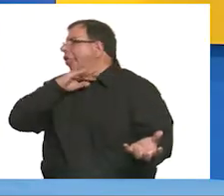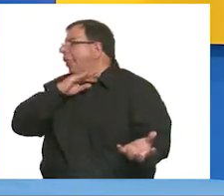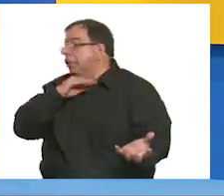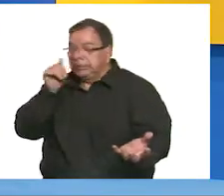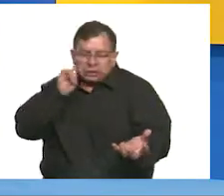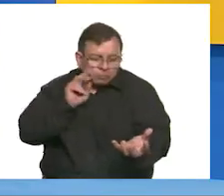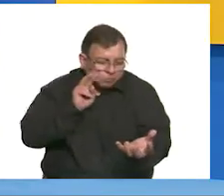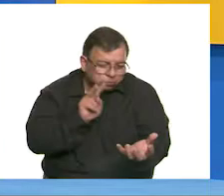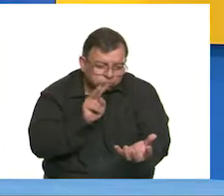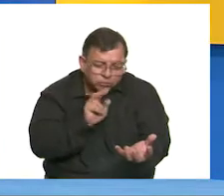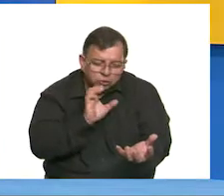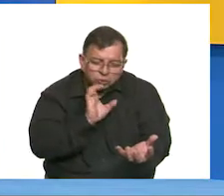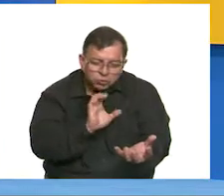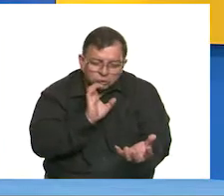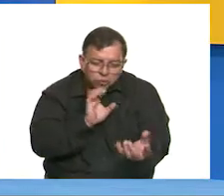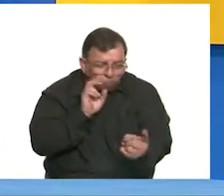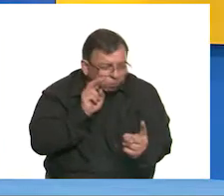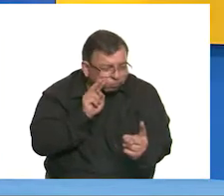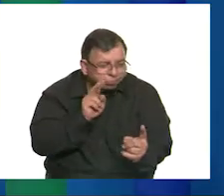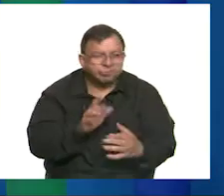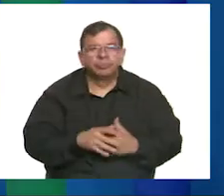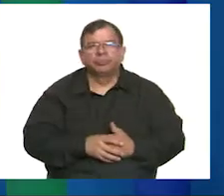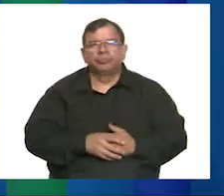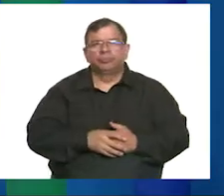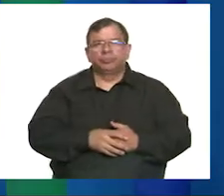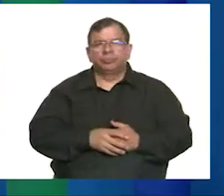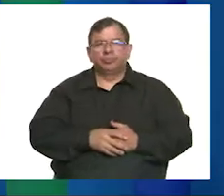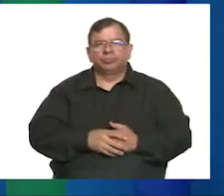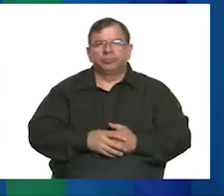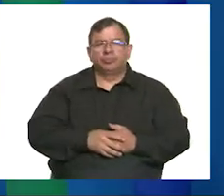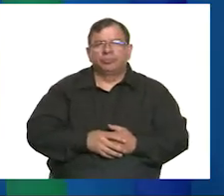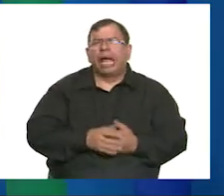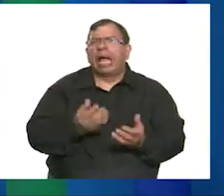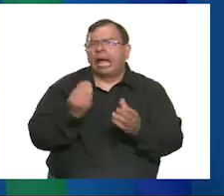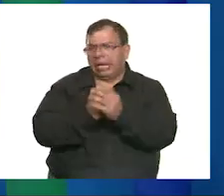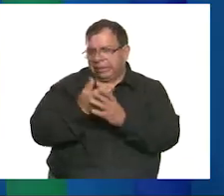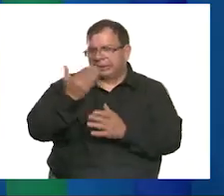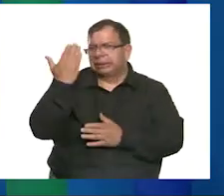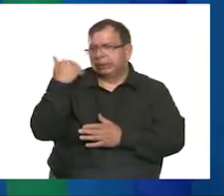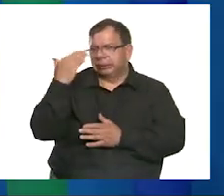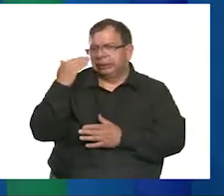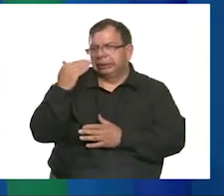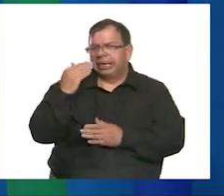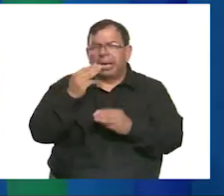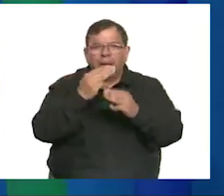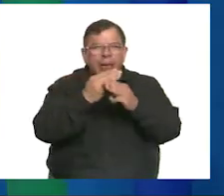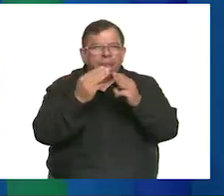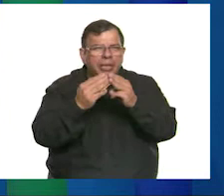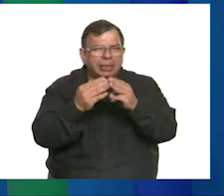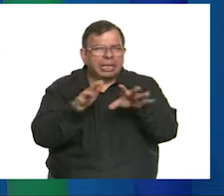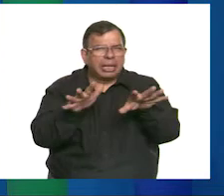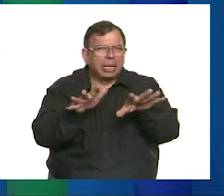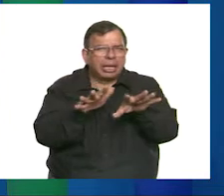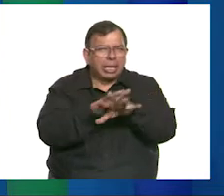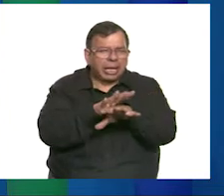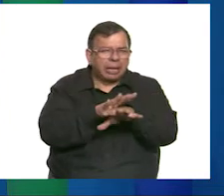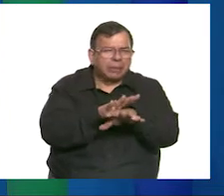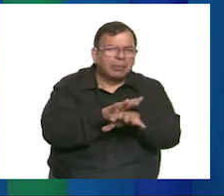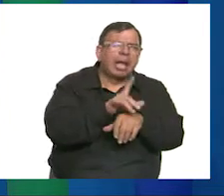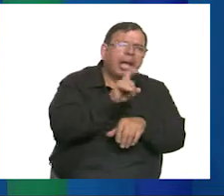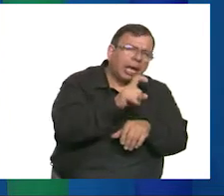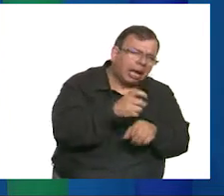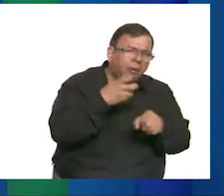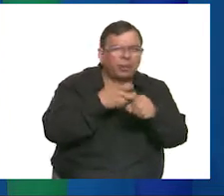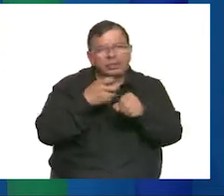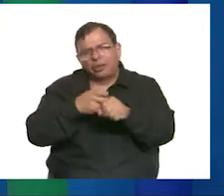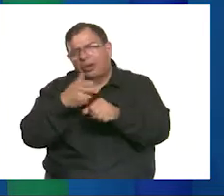hay que cuidar lo que ponemos en el fuego, siempre. Miren, en temas pasados comprendimos que los materiales cambian de estados físicos al